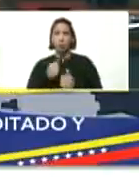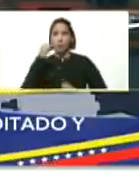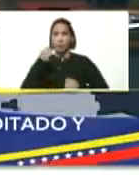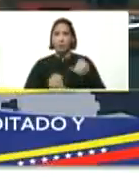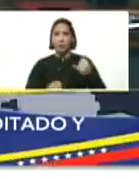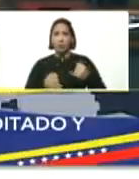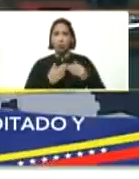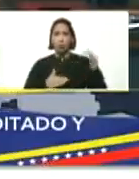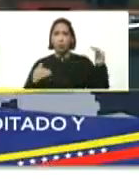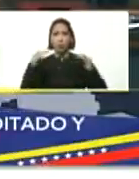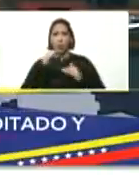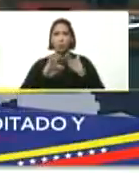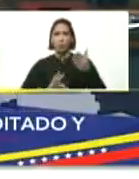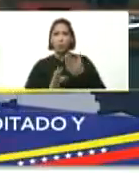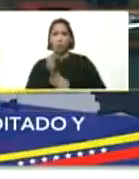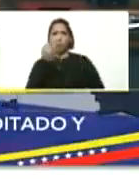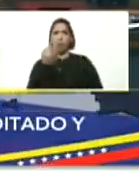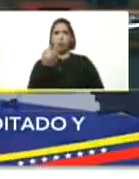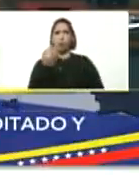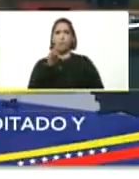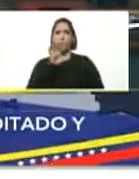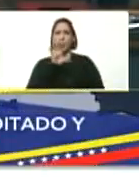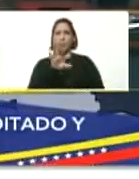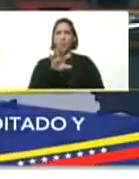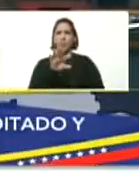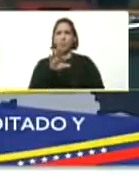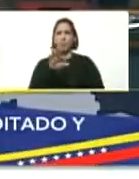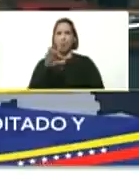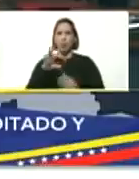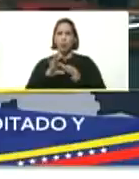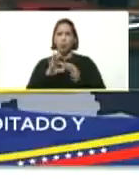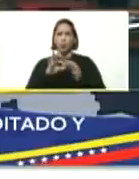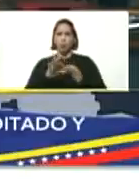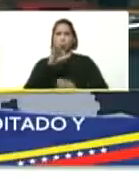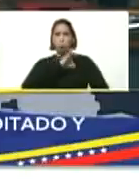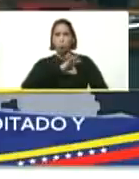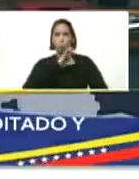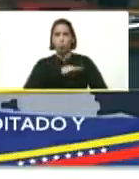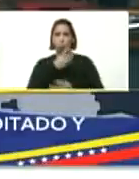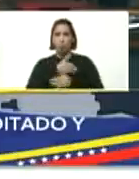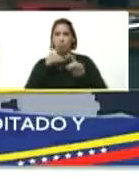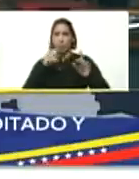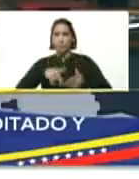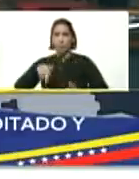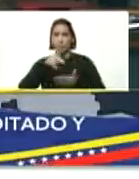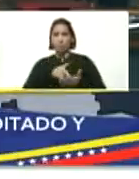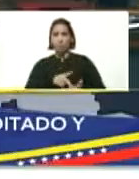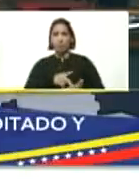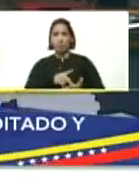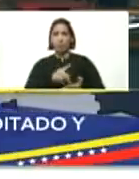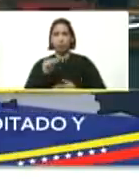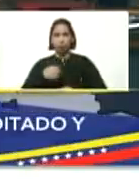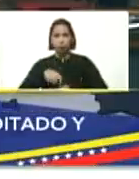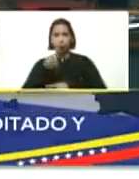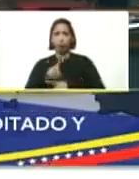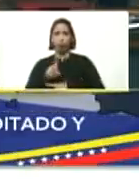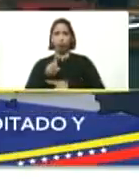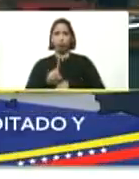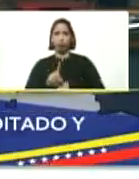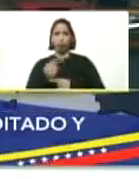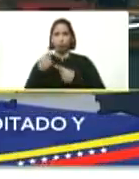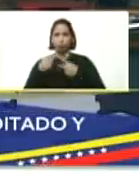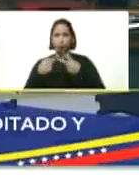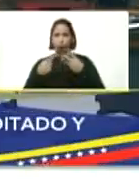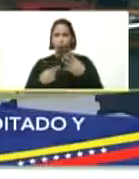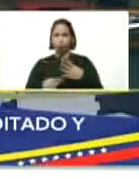supremo de refundar la República para establecer una sociedad democrática y participativa y protagónica,